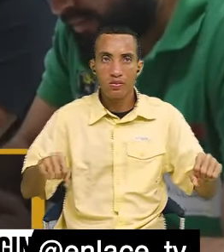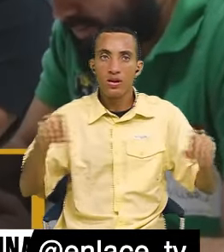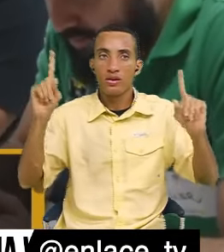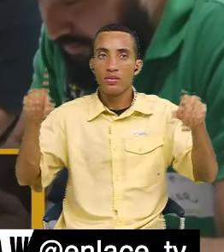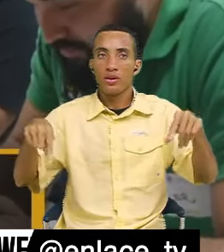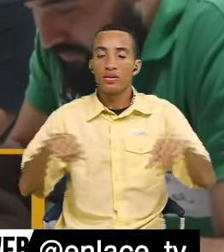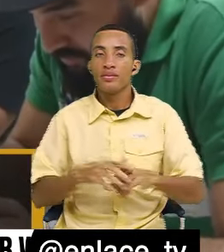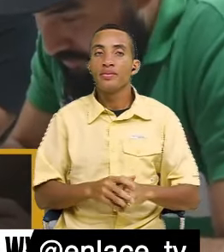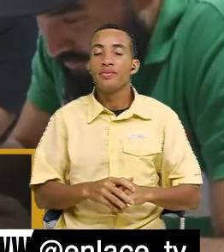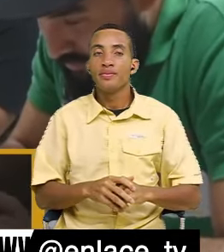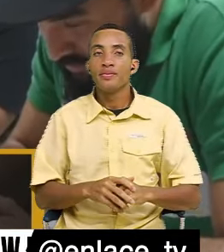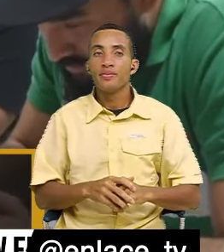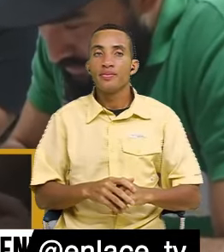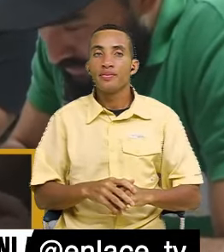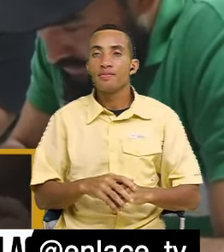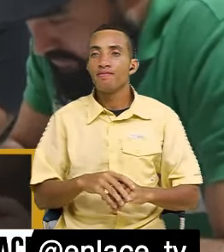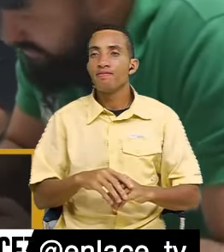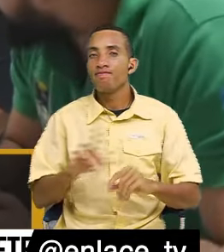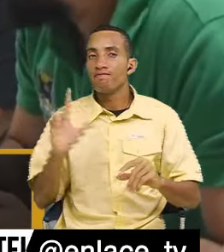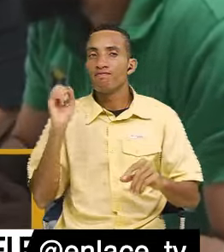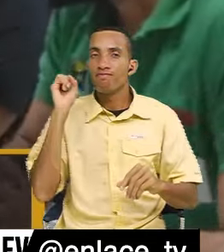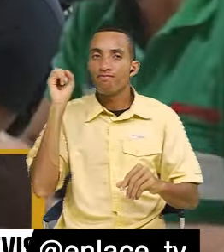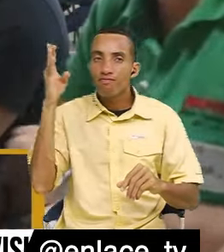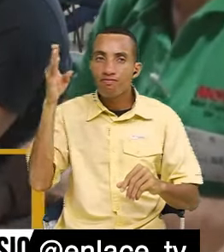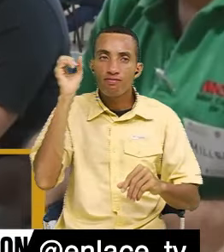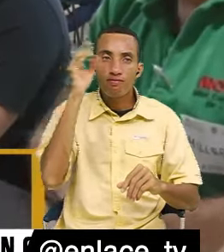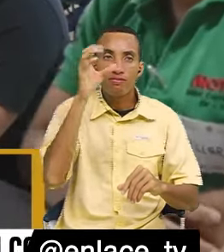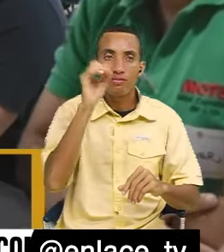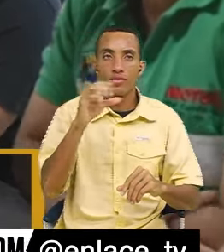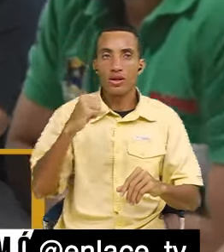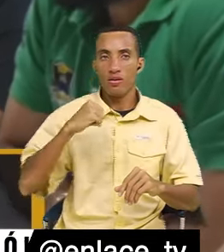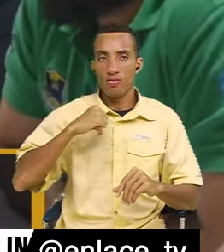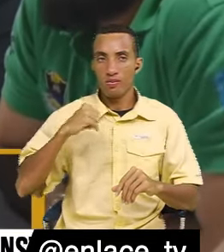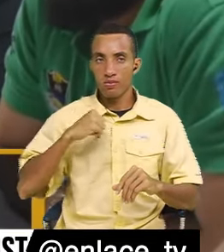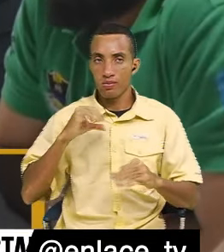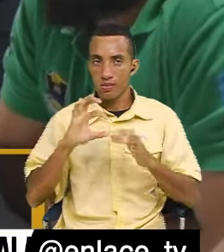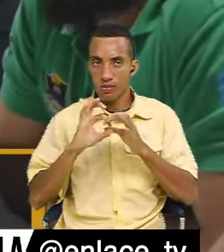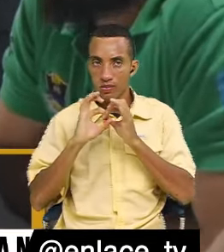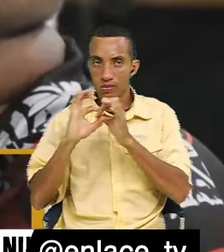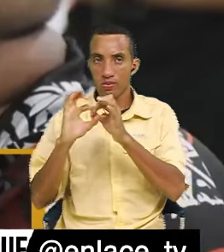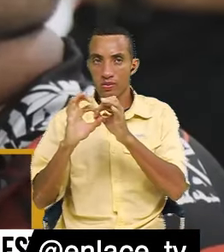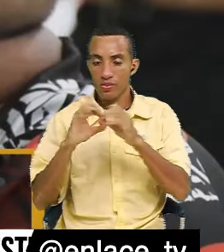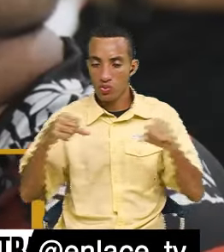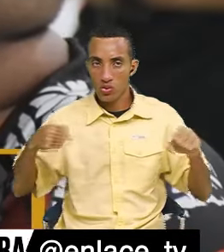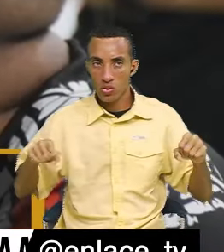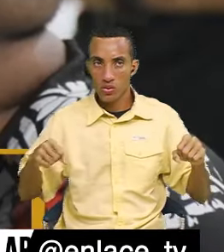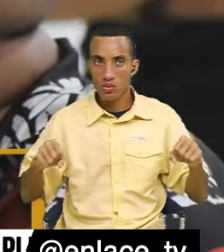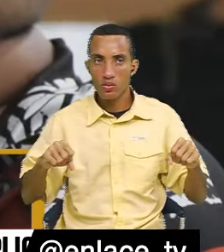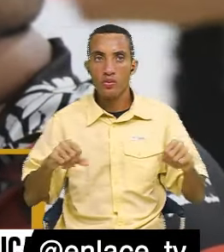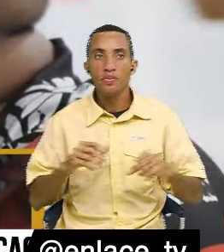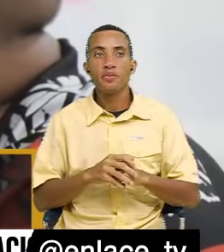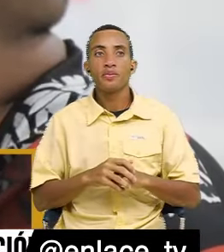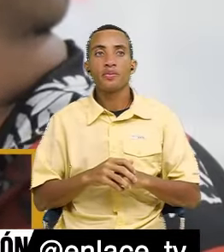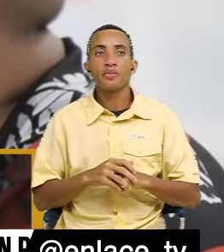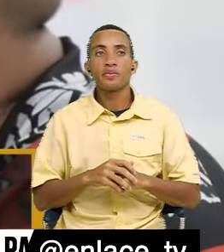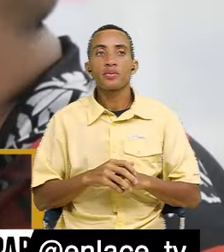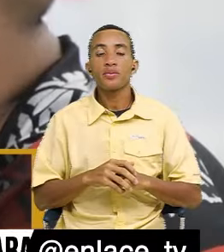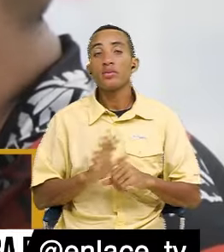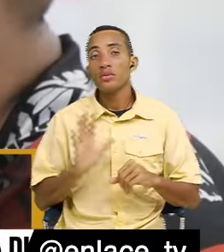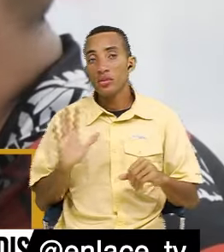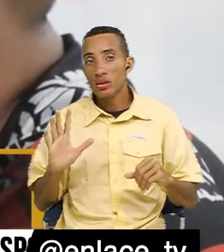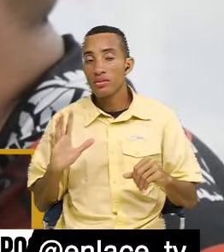tienen una acción de tener una unión debido a una moto, pues hubo muy